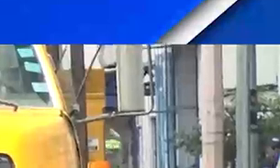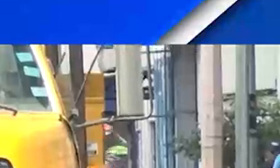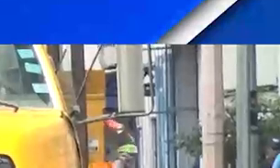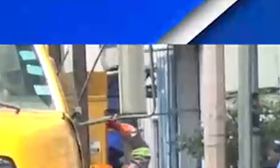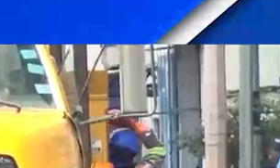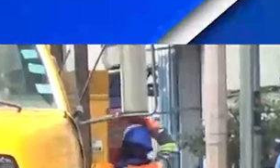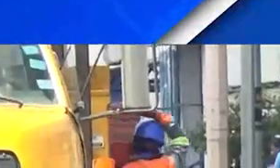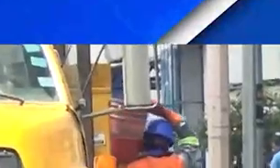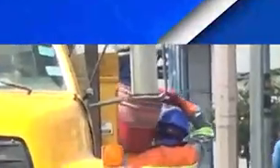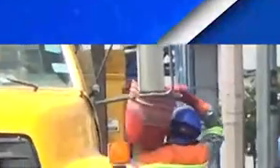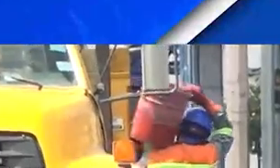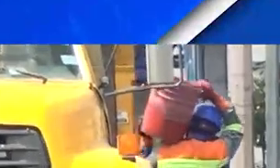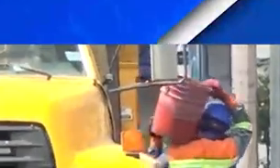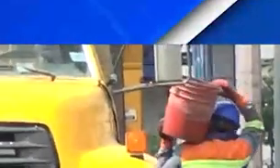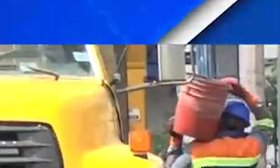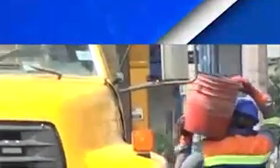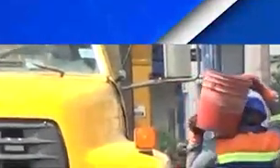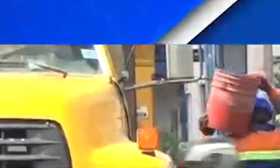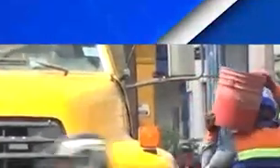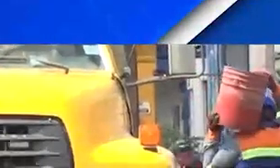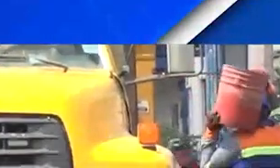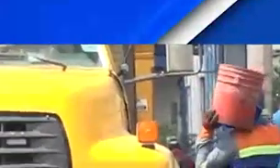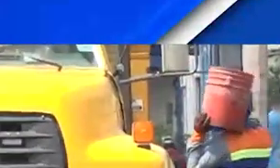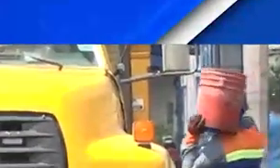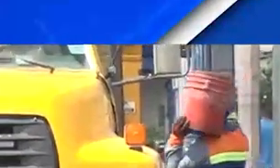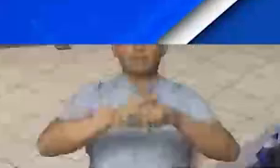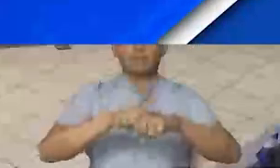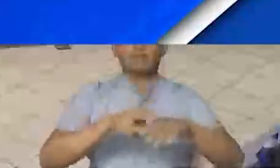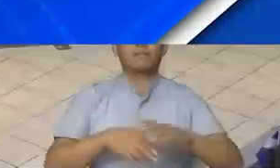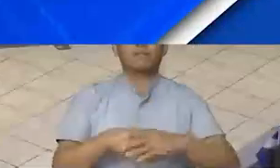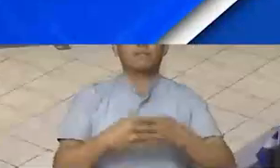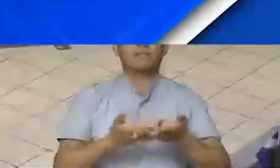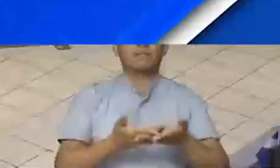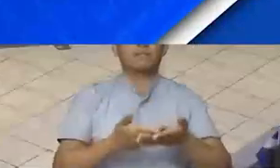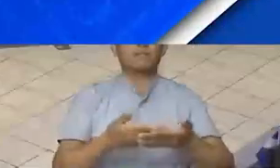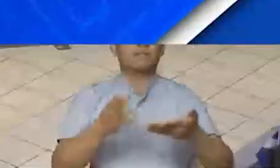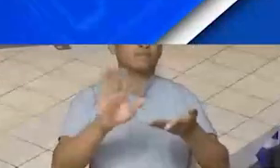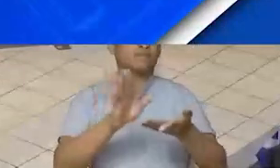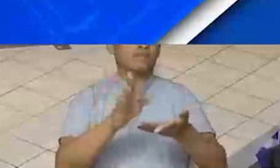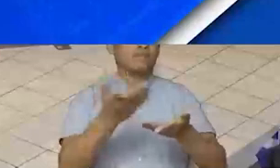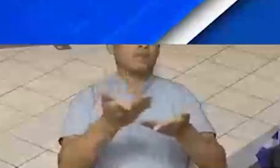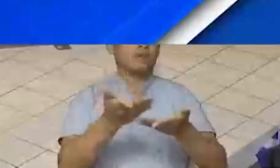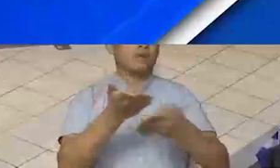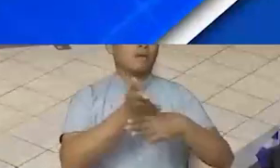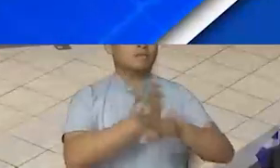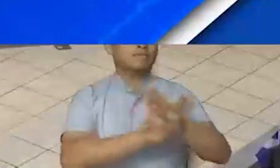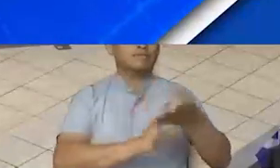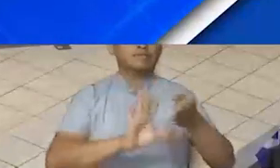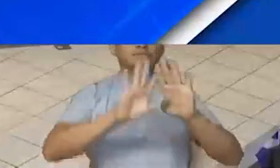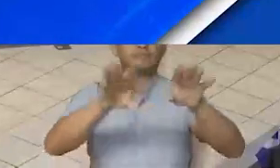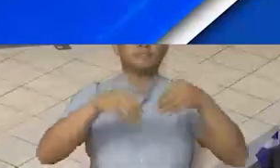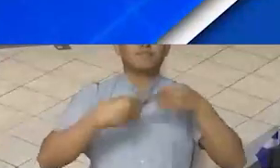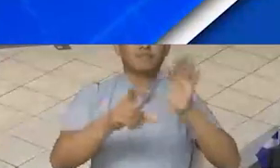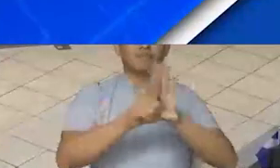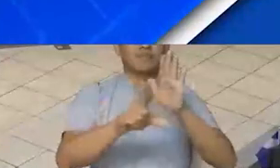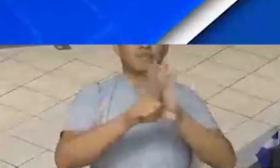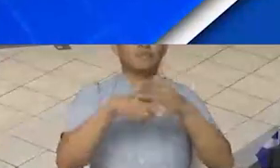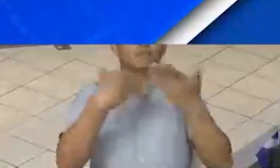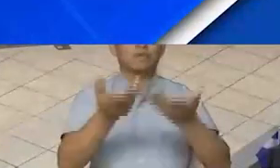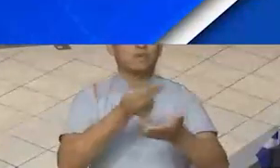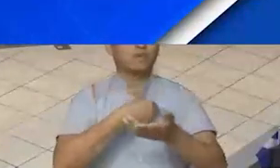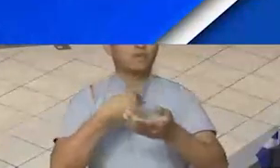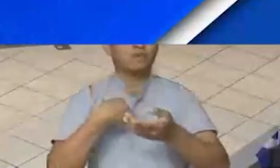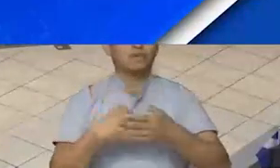606, ley orgánica del Poder Legislativo. Recientemente aprobó la ley mediante la cual se